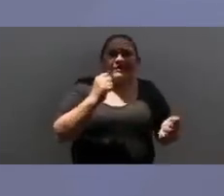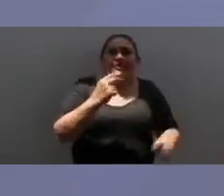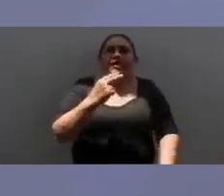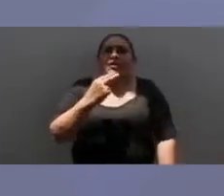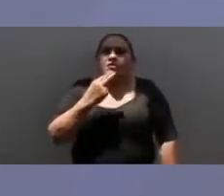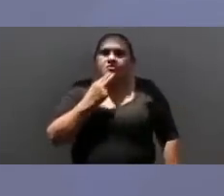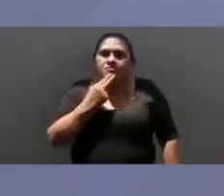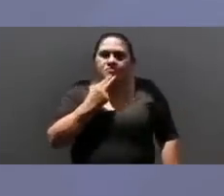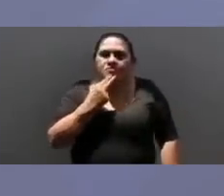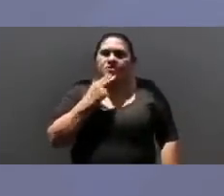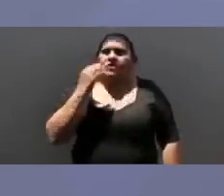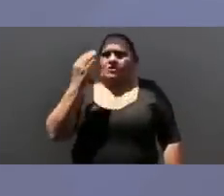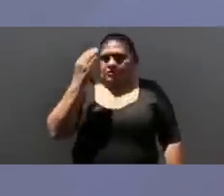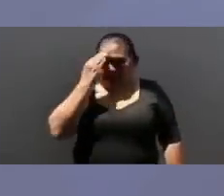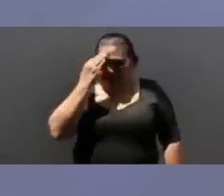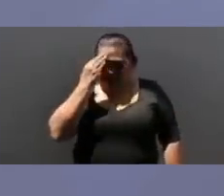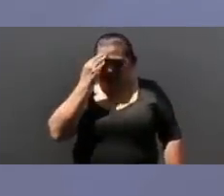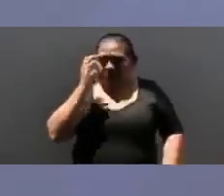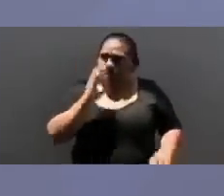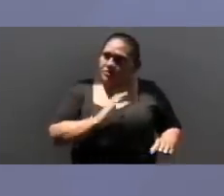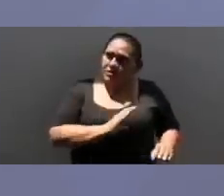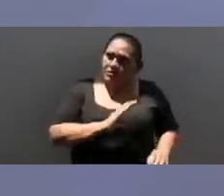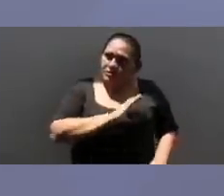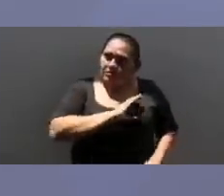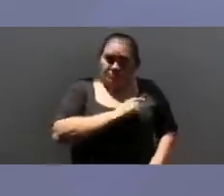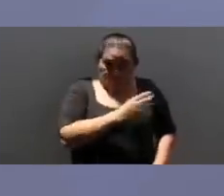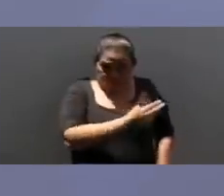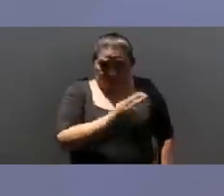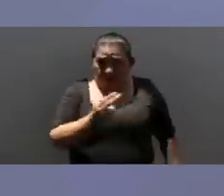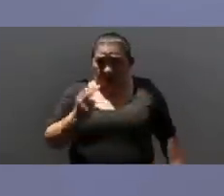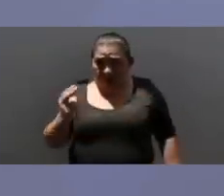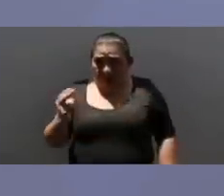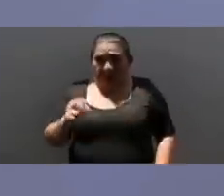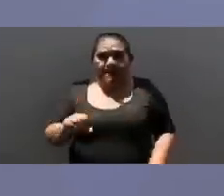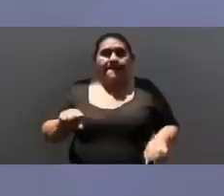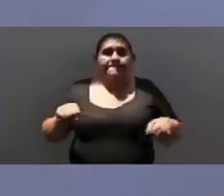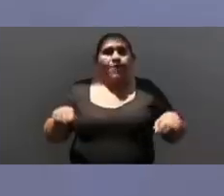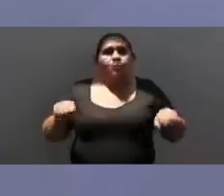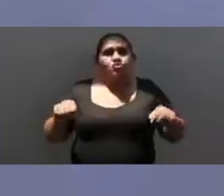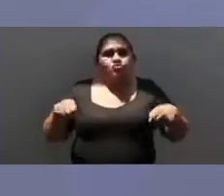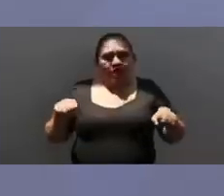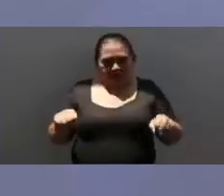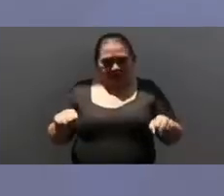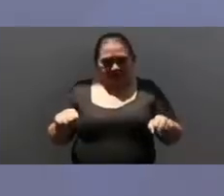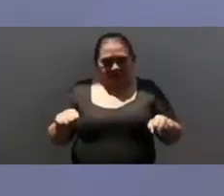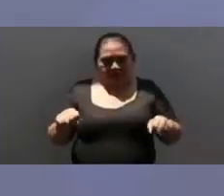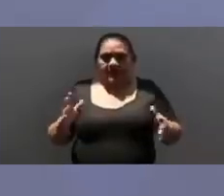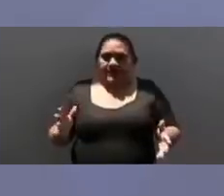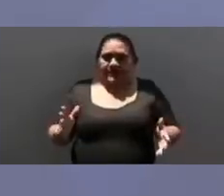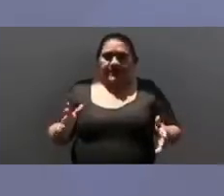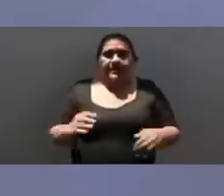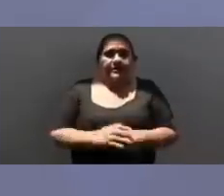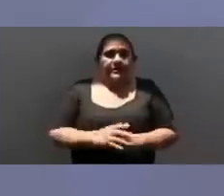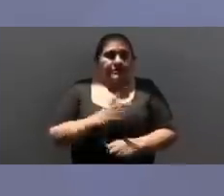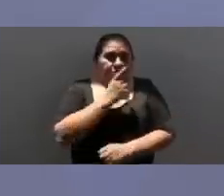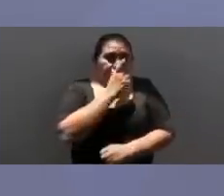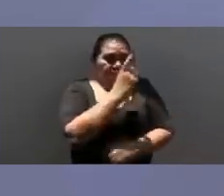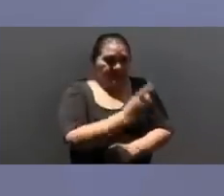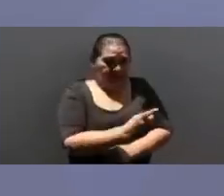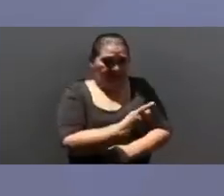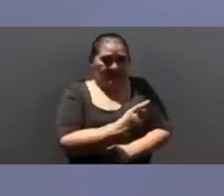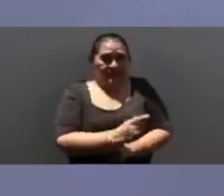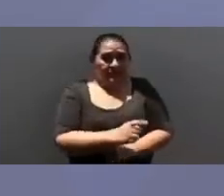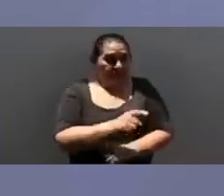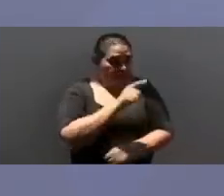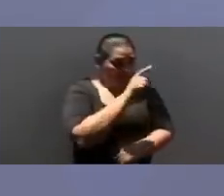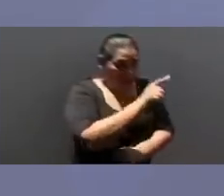muy conocido y muy apreciado por todos ustedes, que es el mototaxi. Y yo quiero decirles a